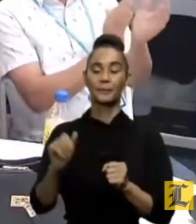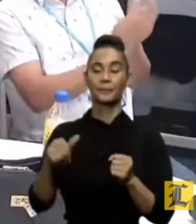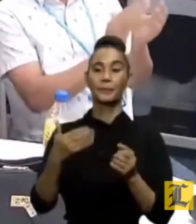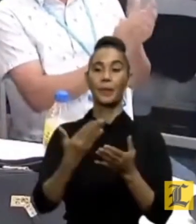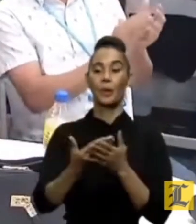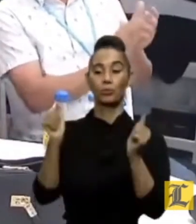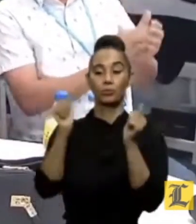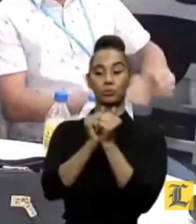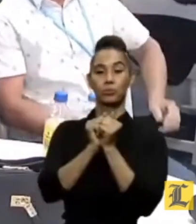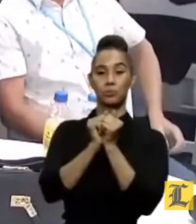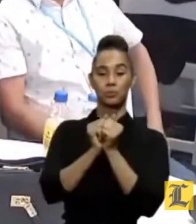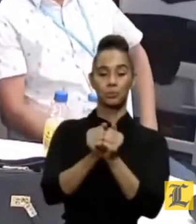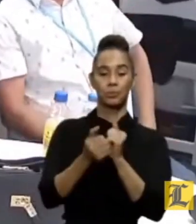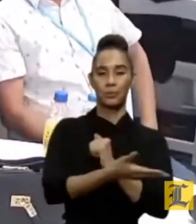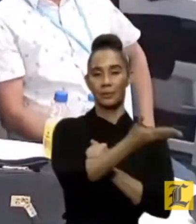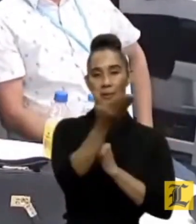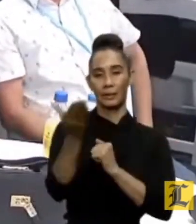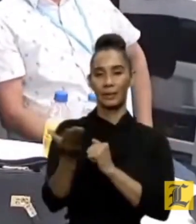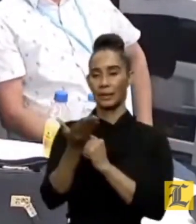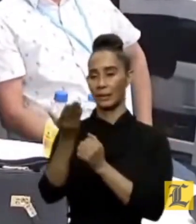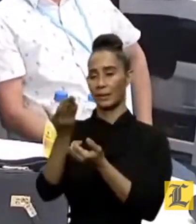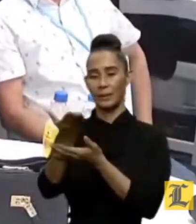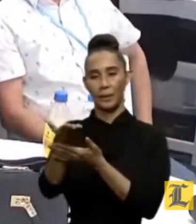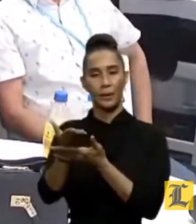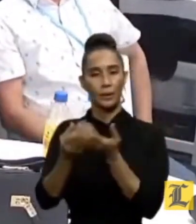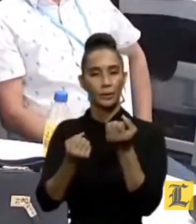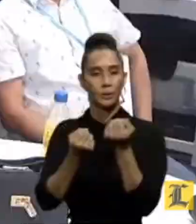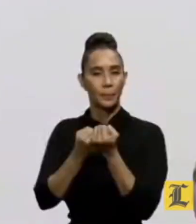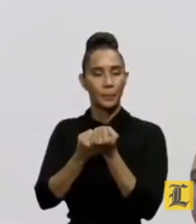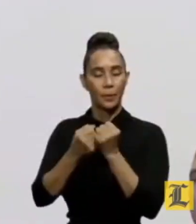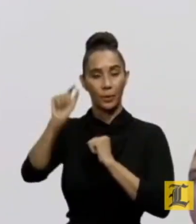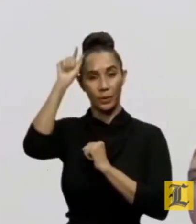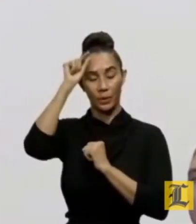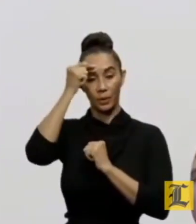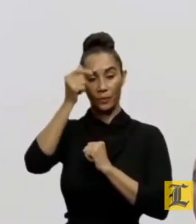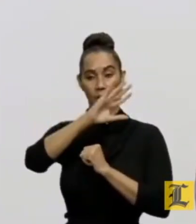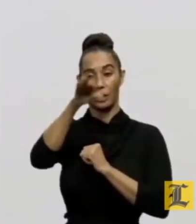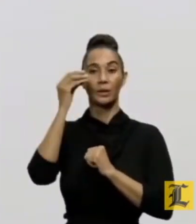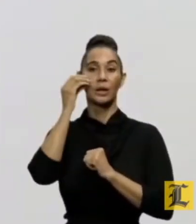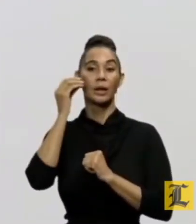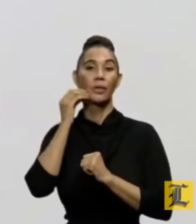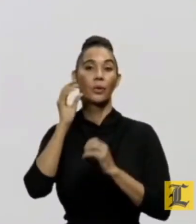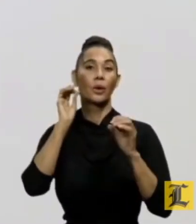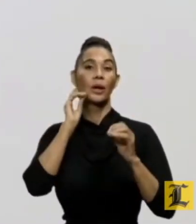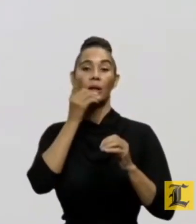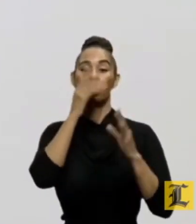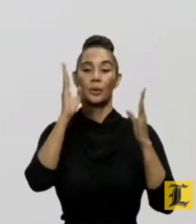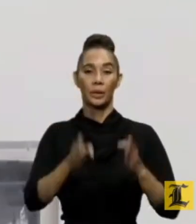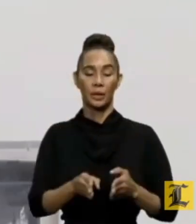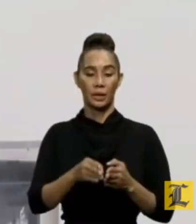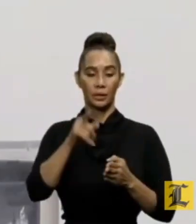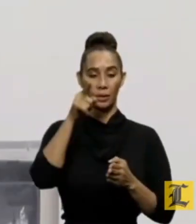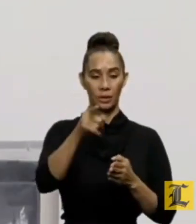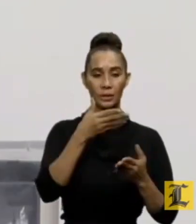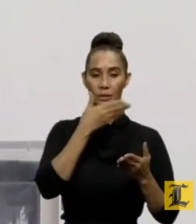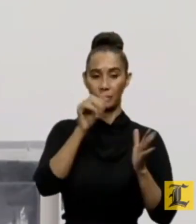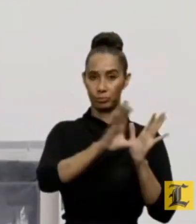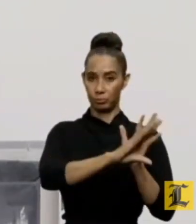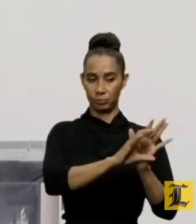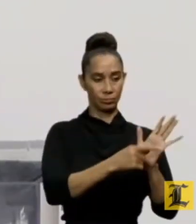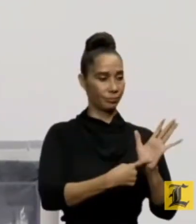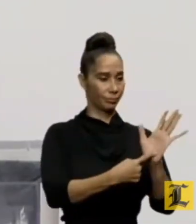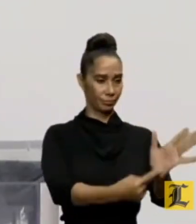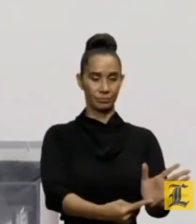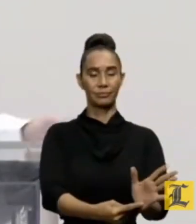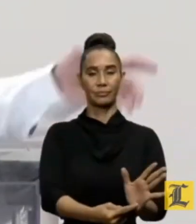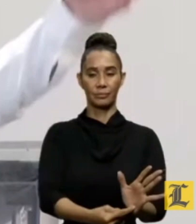Y llegó junto a ella, esa mano amiga del gobierno que debe llegar al hogar de cada dominicano. Y este es el mejor ejemplo que